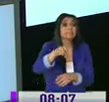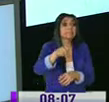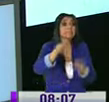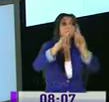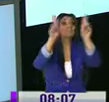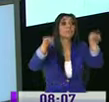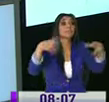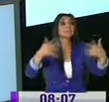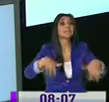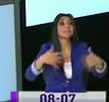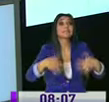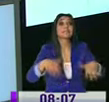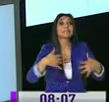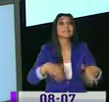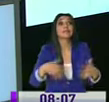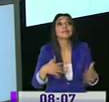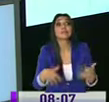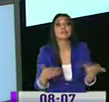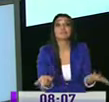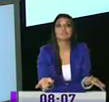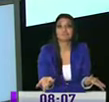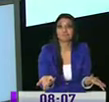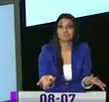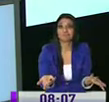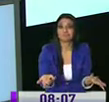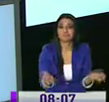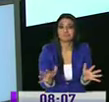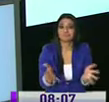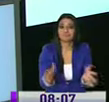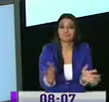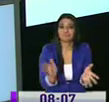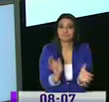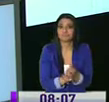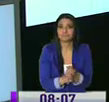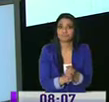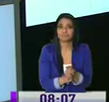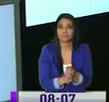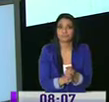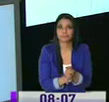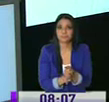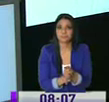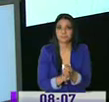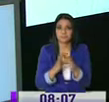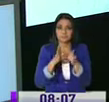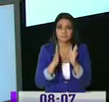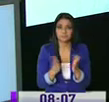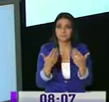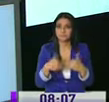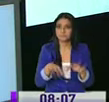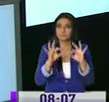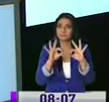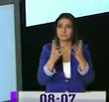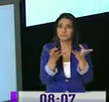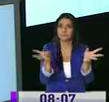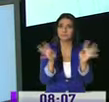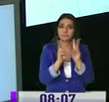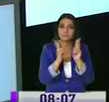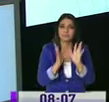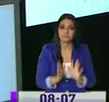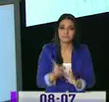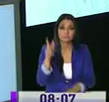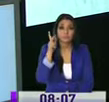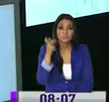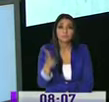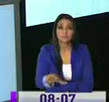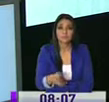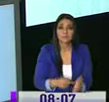puente y así sí bueno bueno ghana y nigeria andrei de estás ahí letras con los vecinos y escuchaste